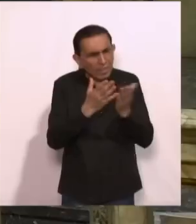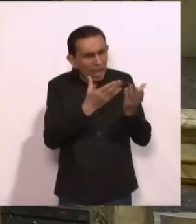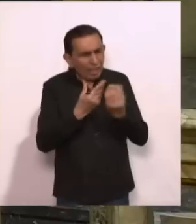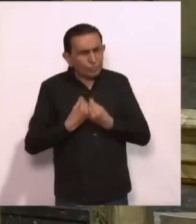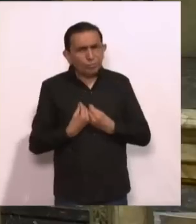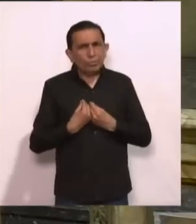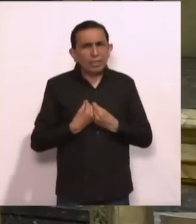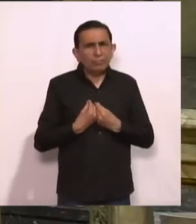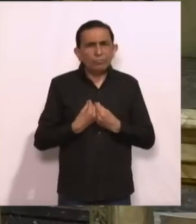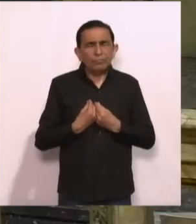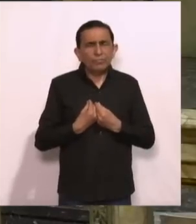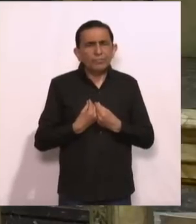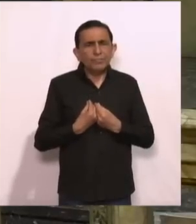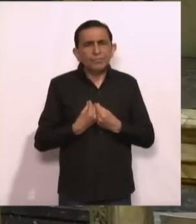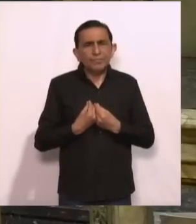nosotros.